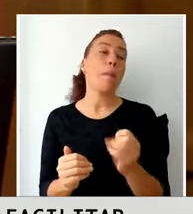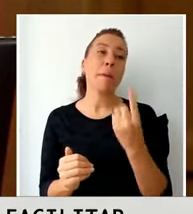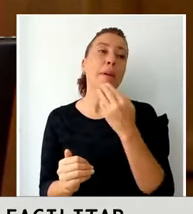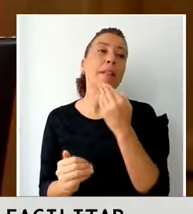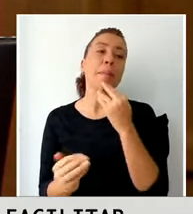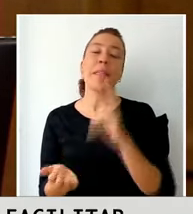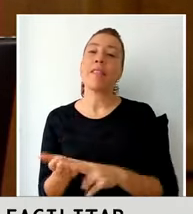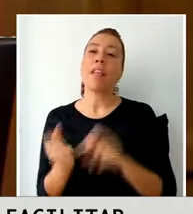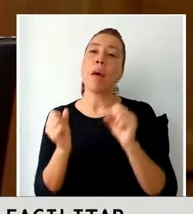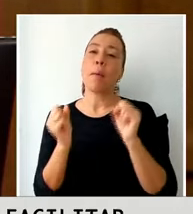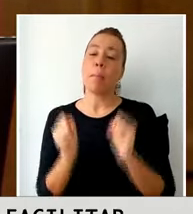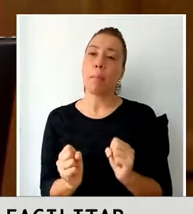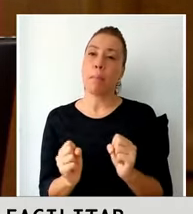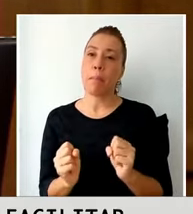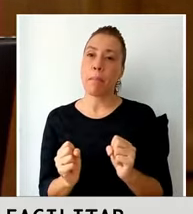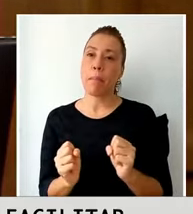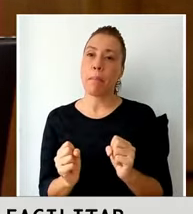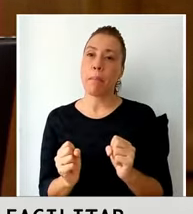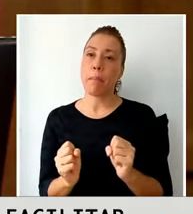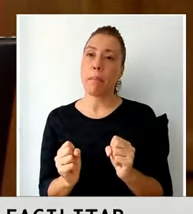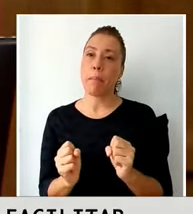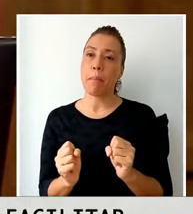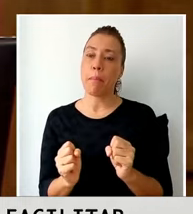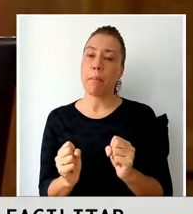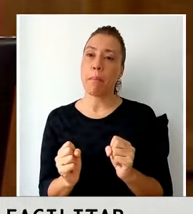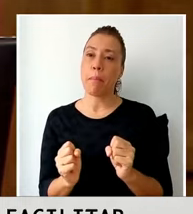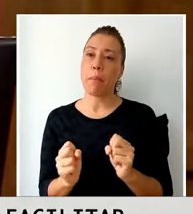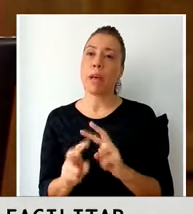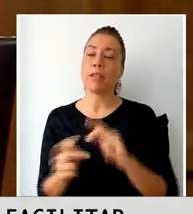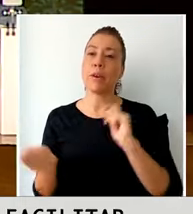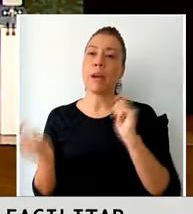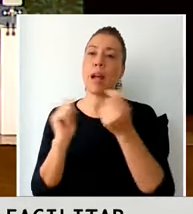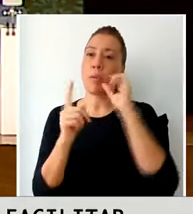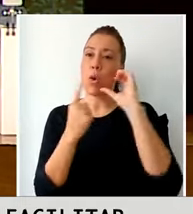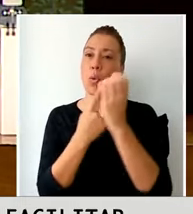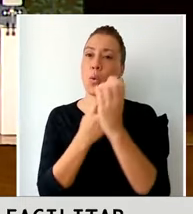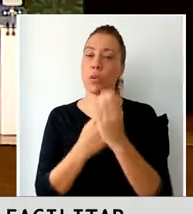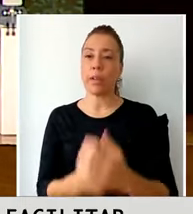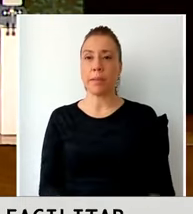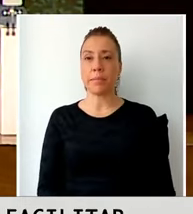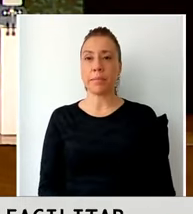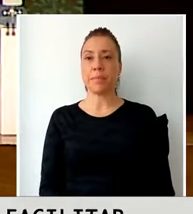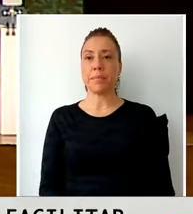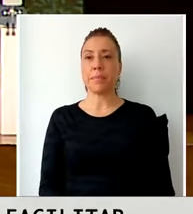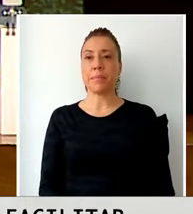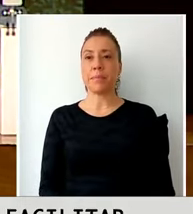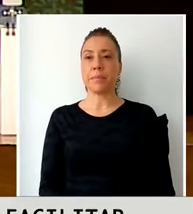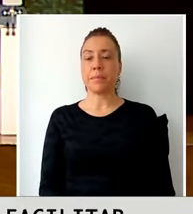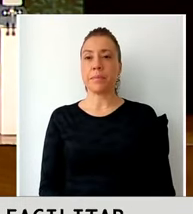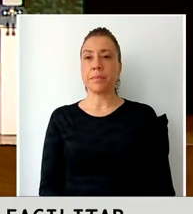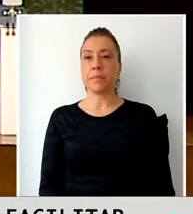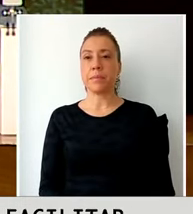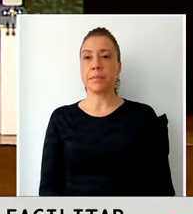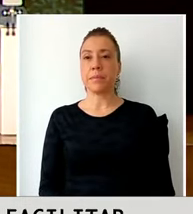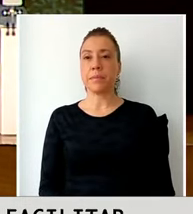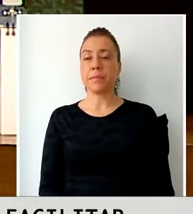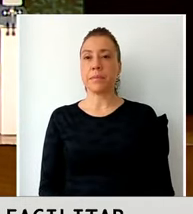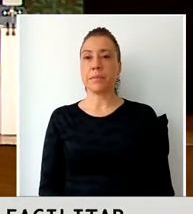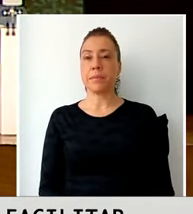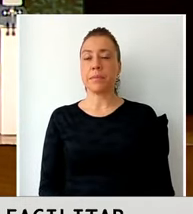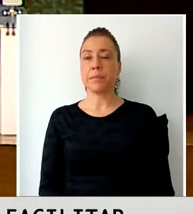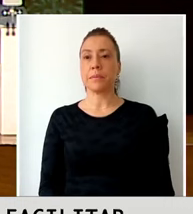de alguna forma tener un cambio cultural he dicho Muchas gracias